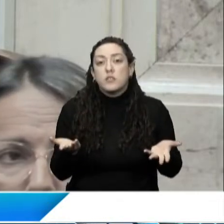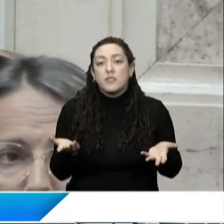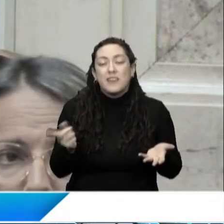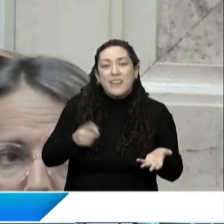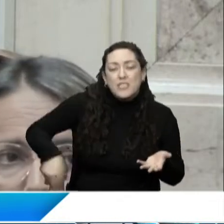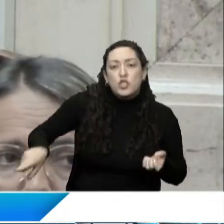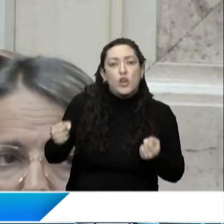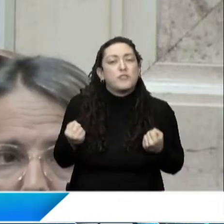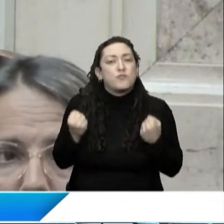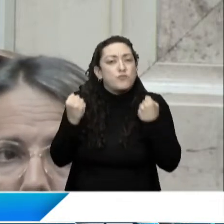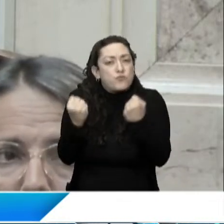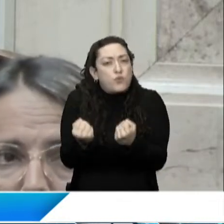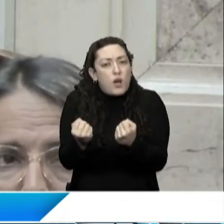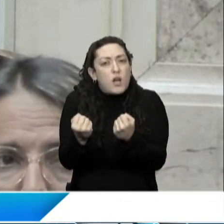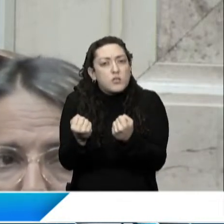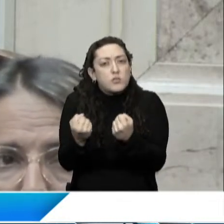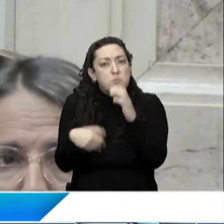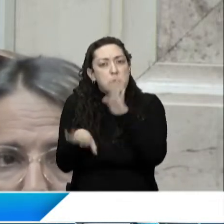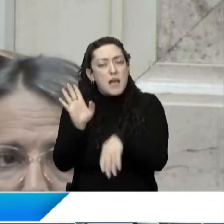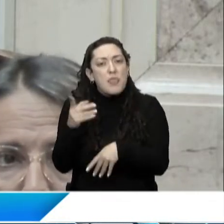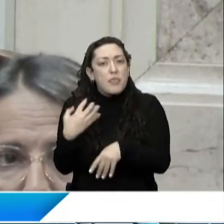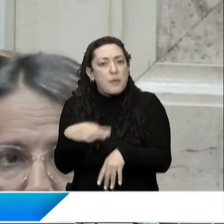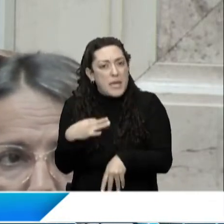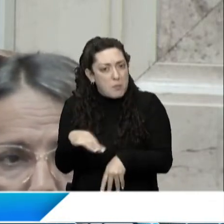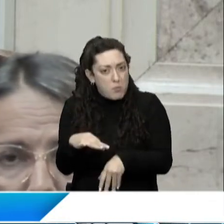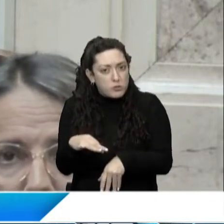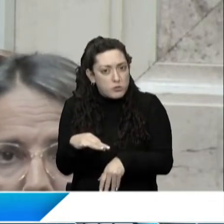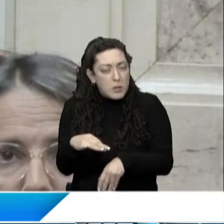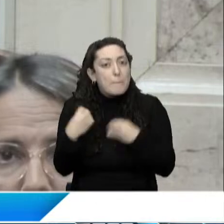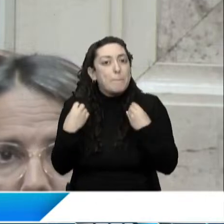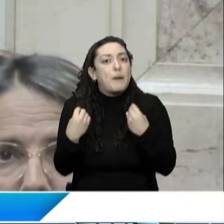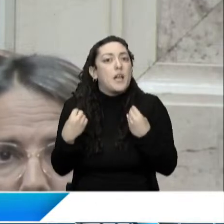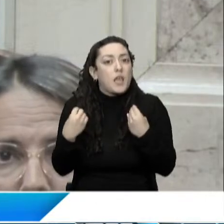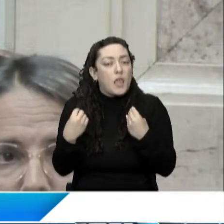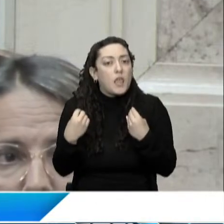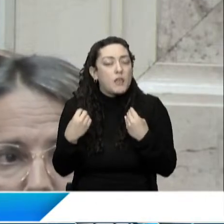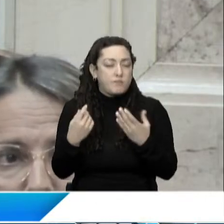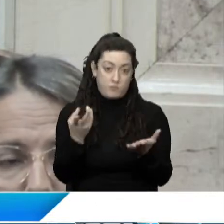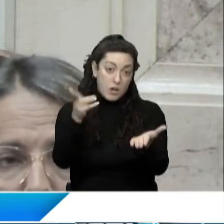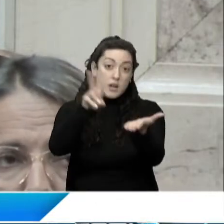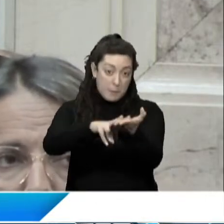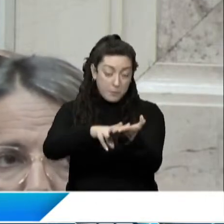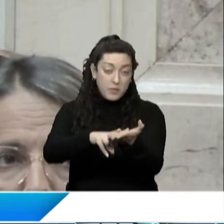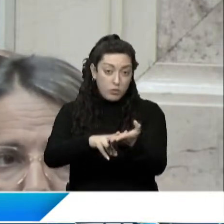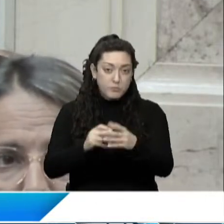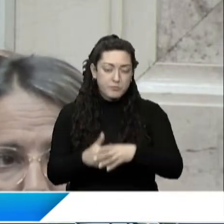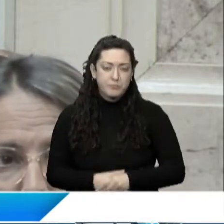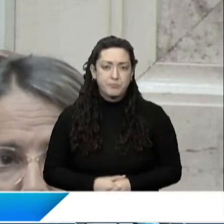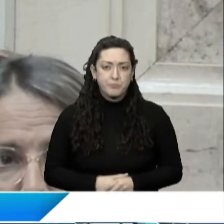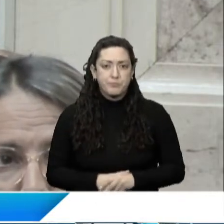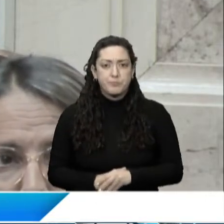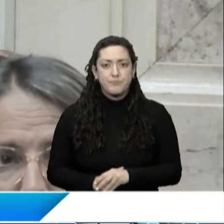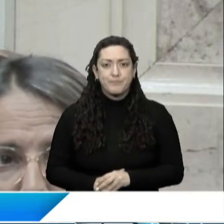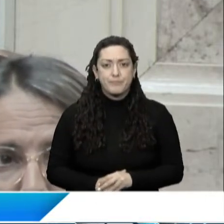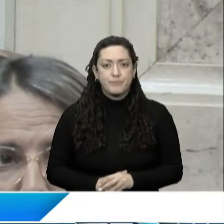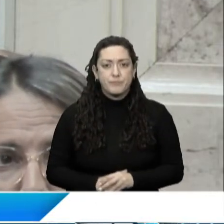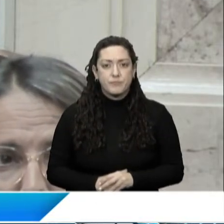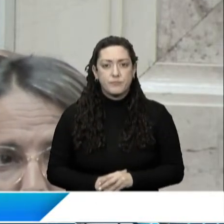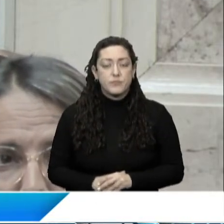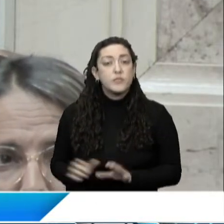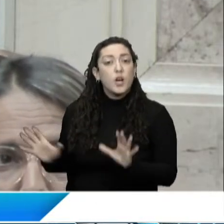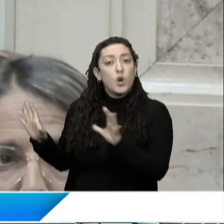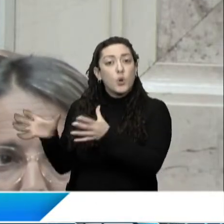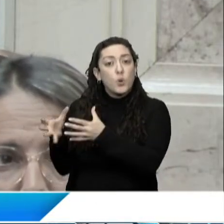los mejores esfuerzos para que reitero, ese